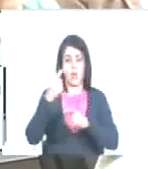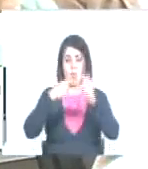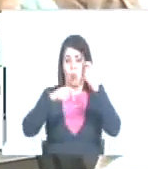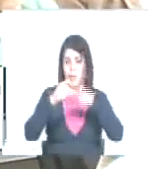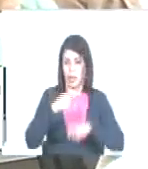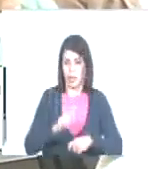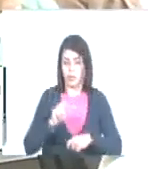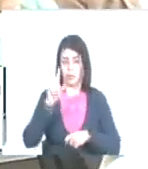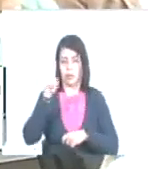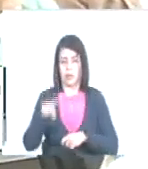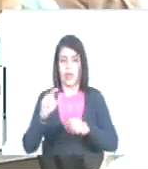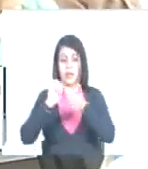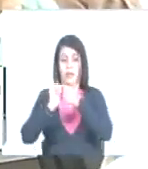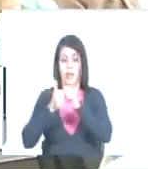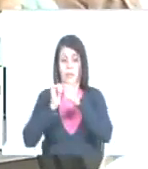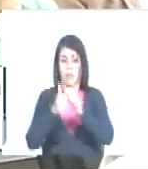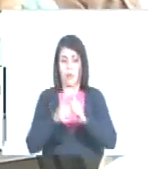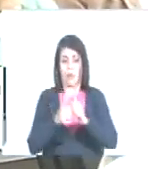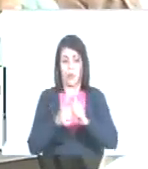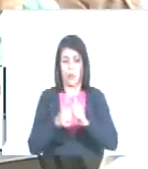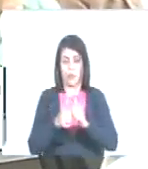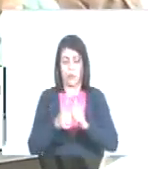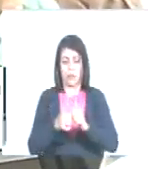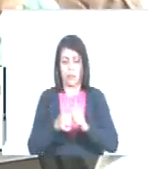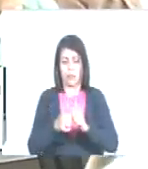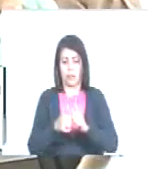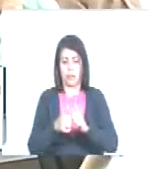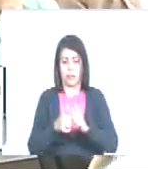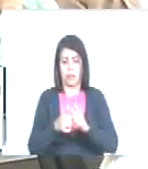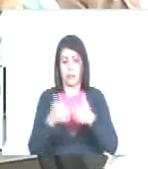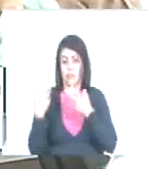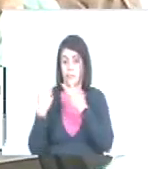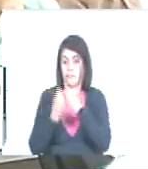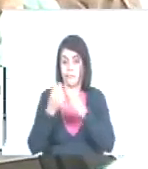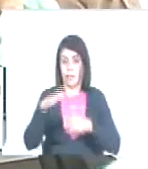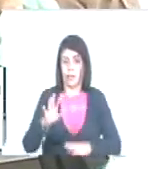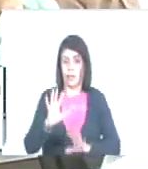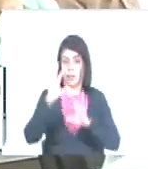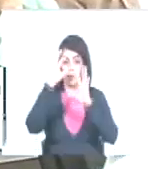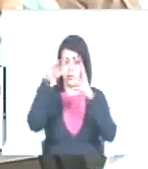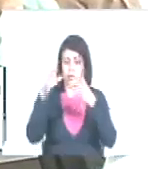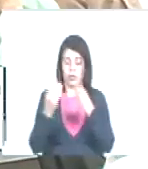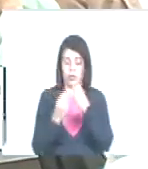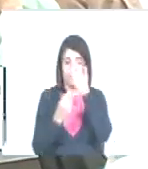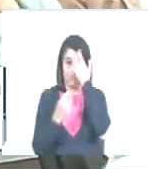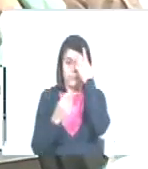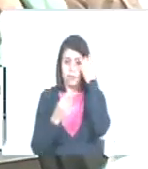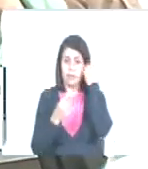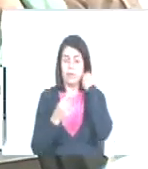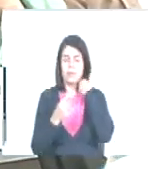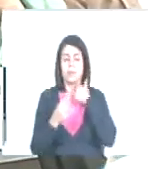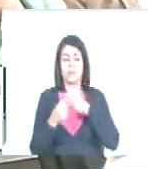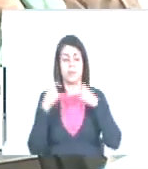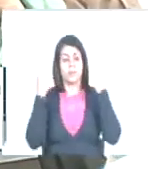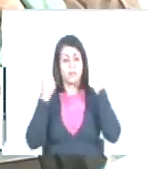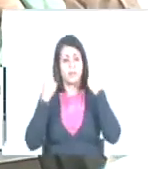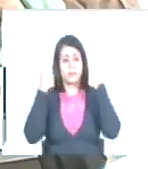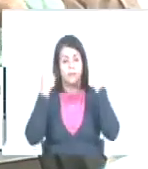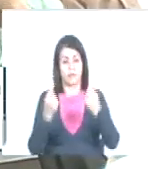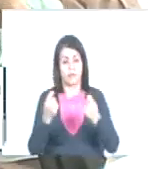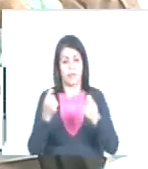comercial, en la parte del deporte, Anthony, vamos a llevar el baloncesto para allá, y también